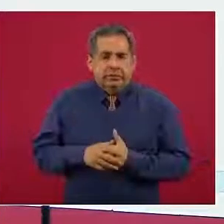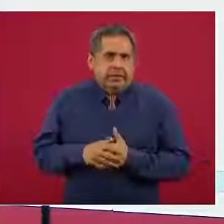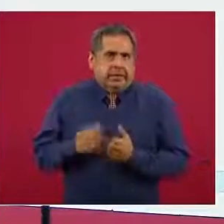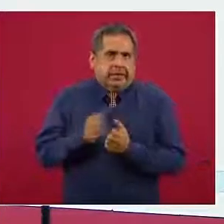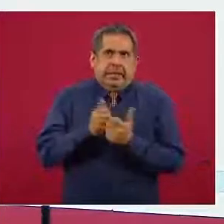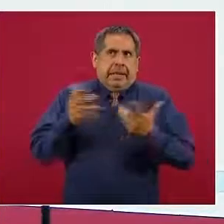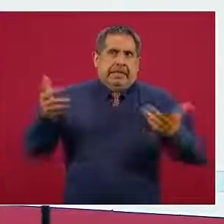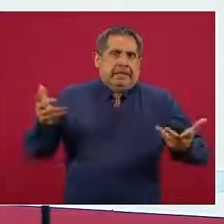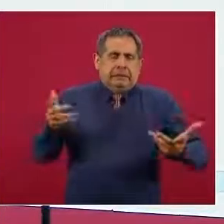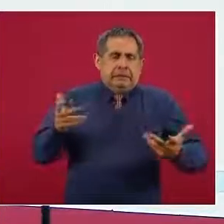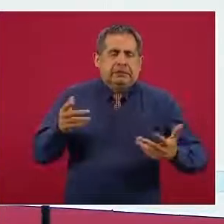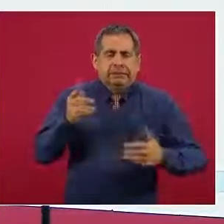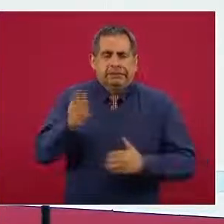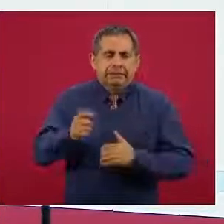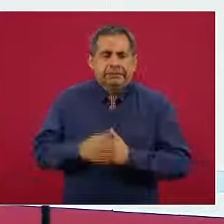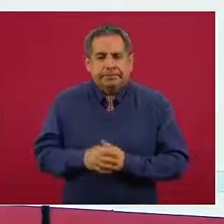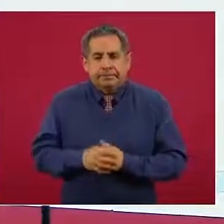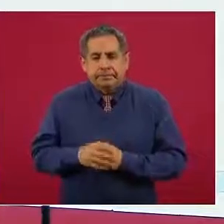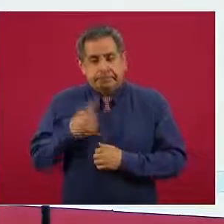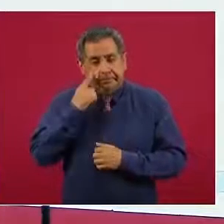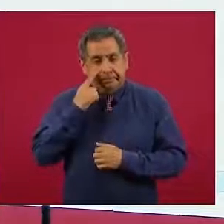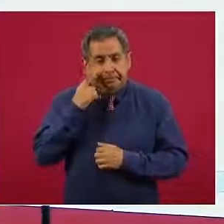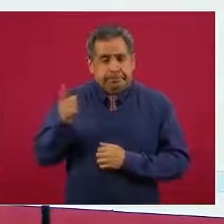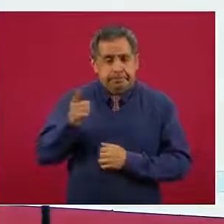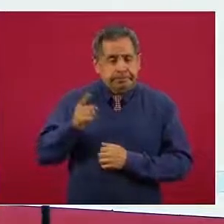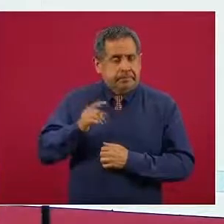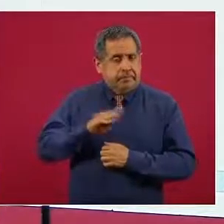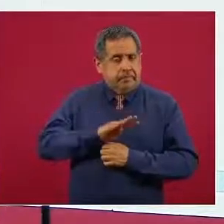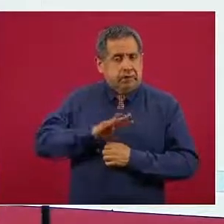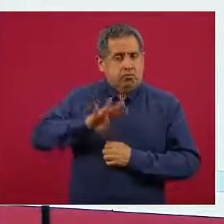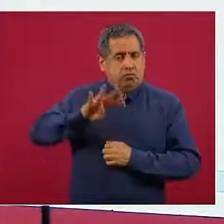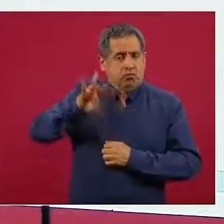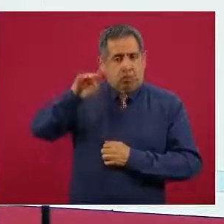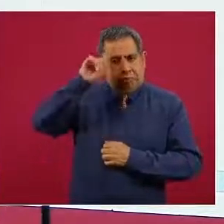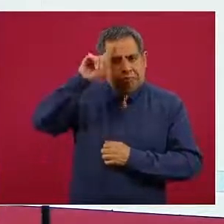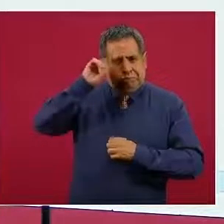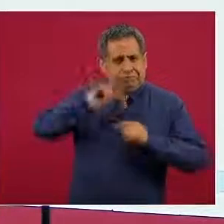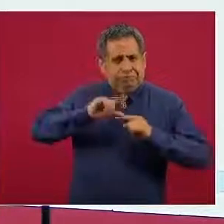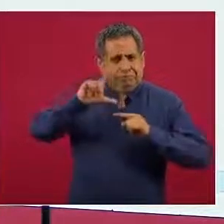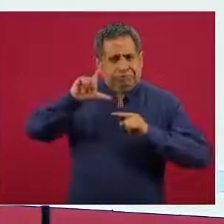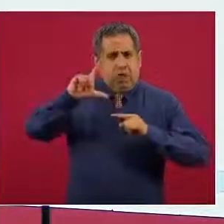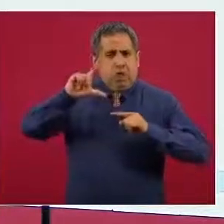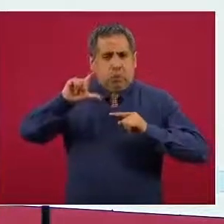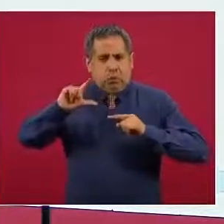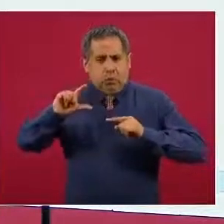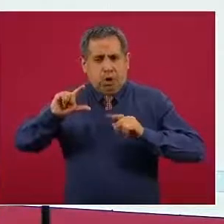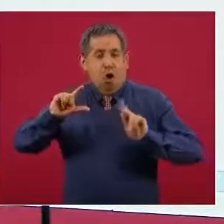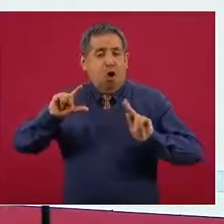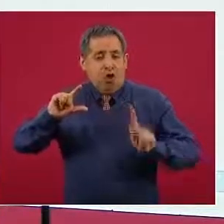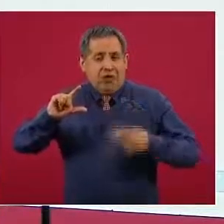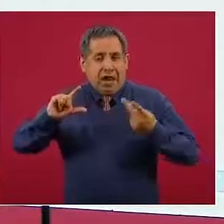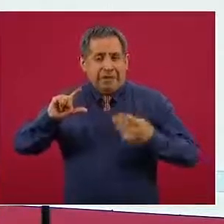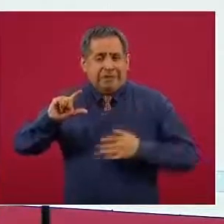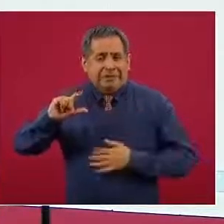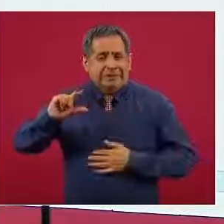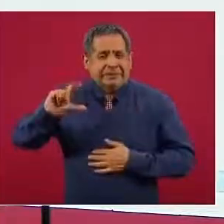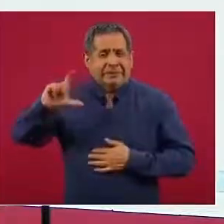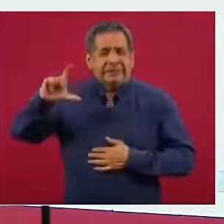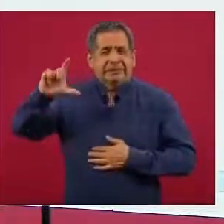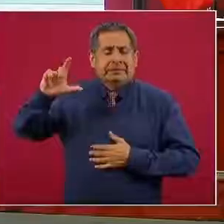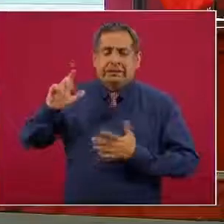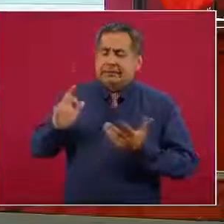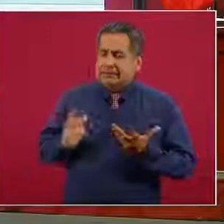razones obvias. Y tenemos esta curva, y luego tenemos un descenso, y ahorita hay un pequeño repunte. No